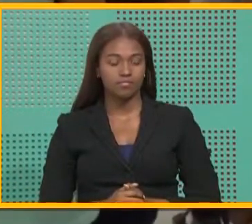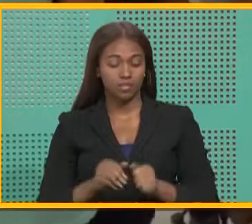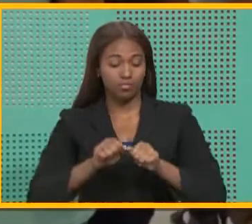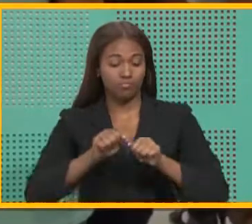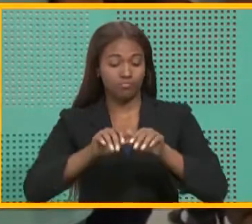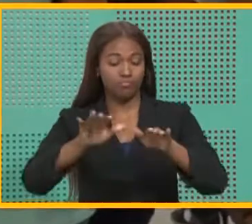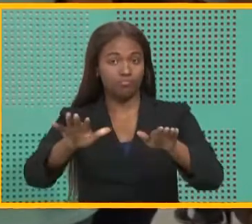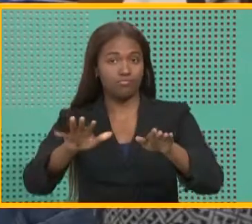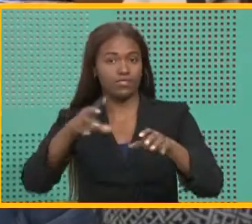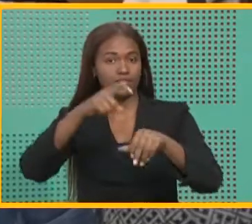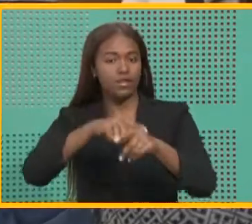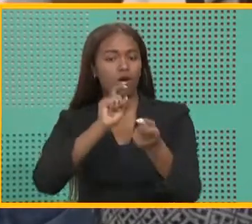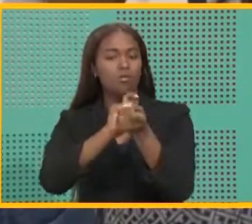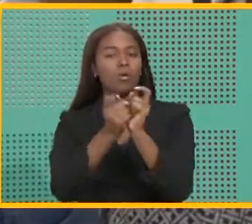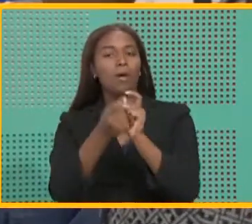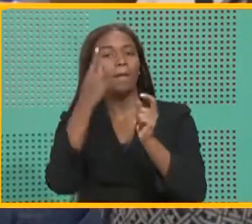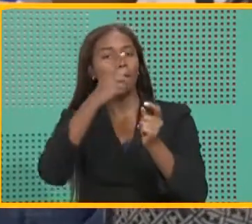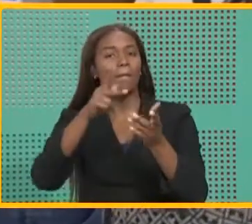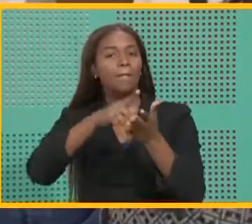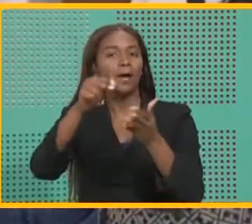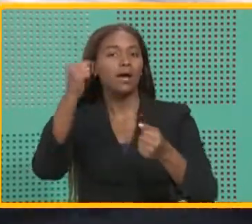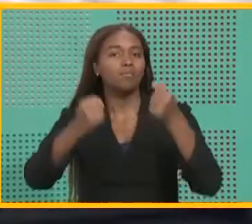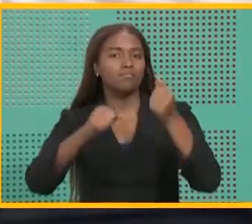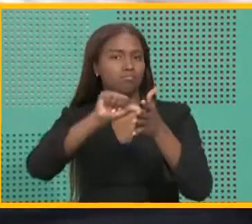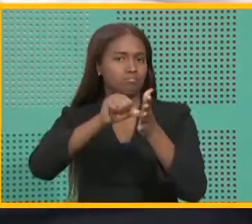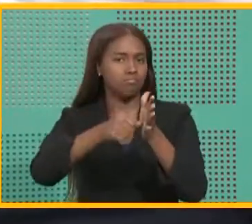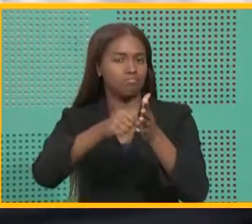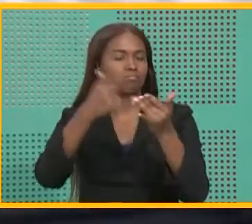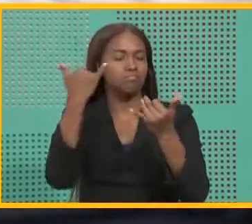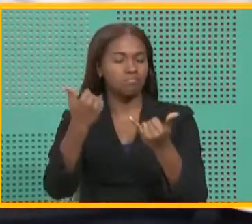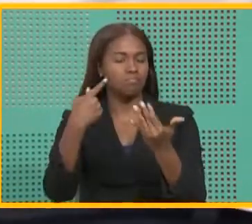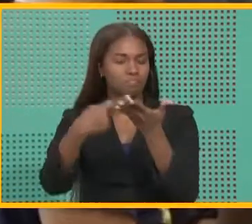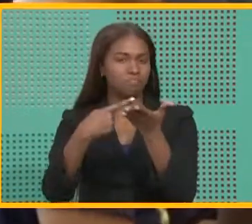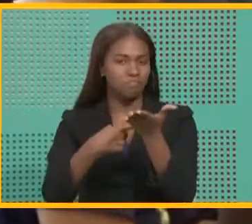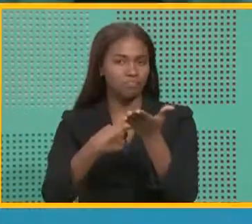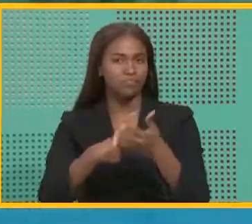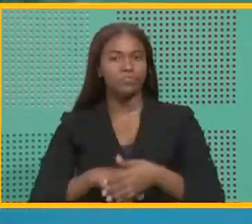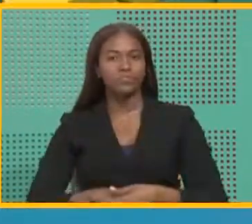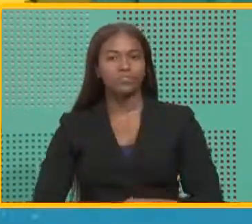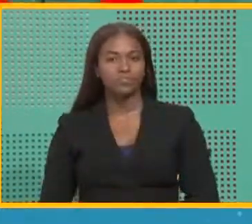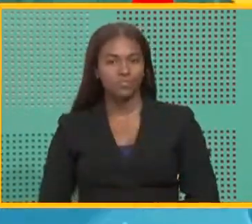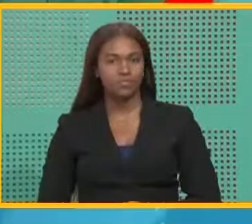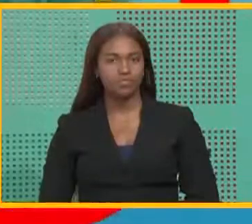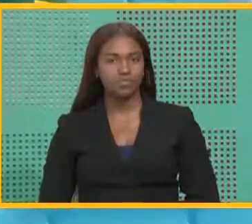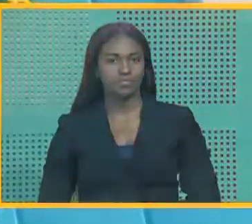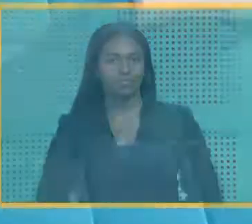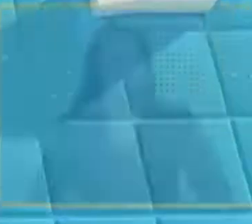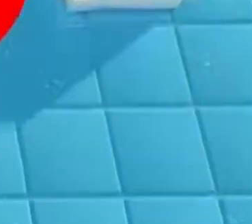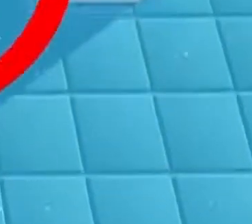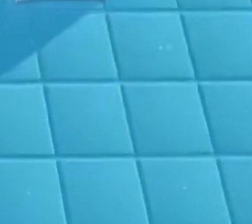Extienden plazo de renovación de Marbete. Los detalles en minutos.